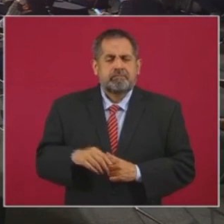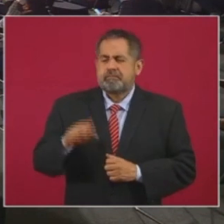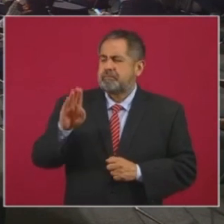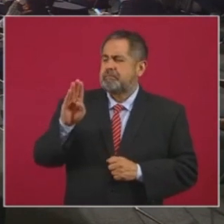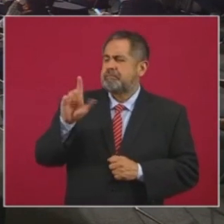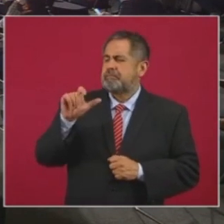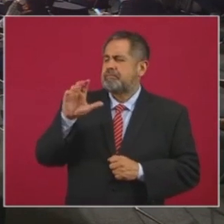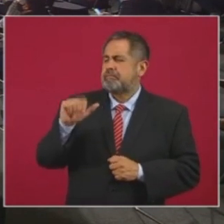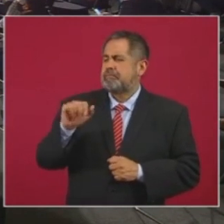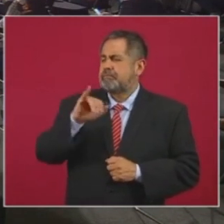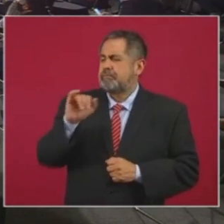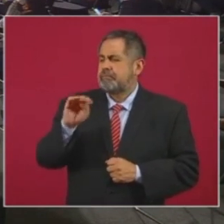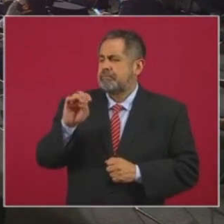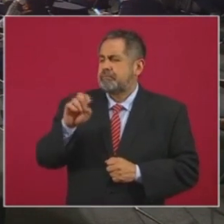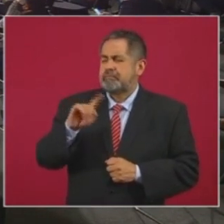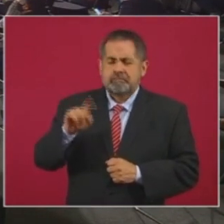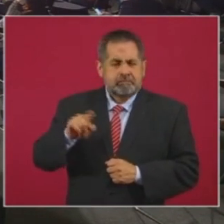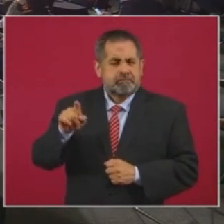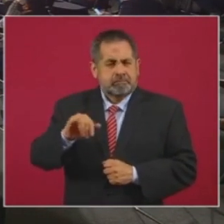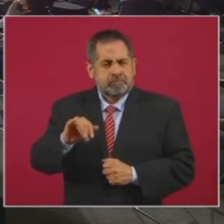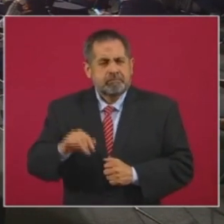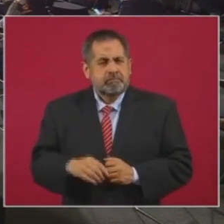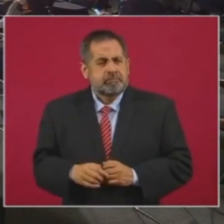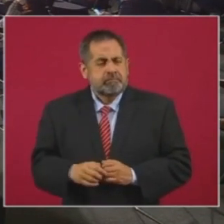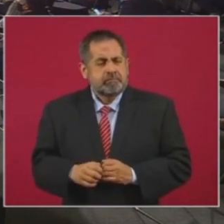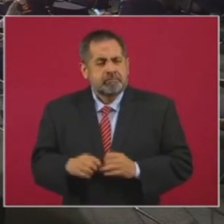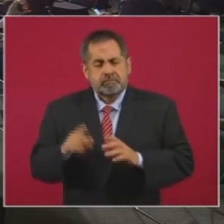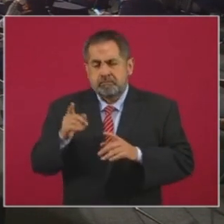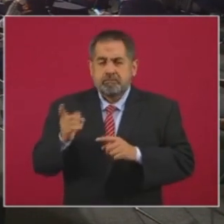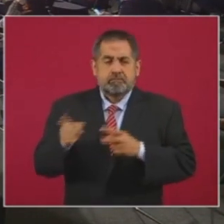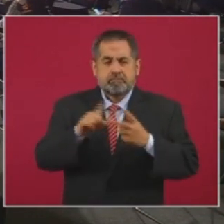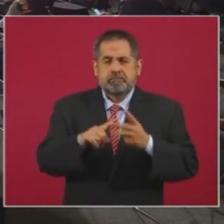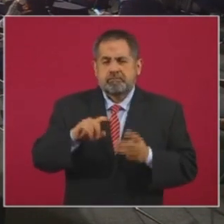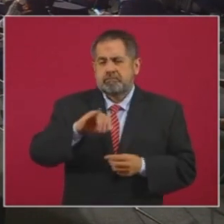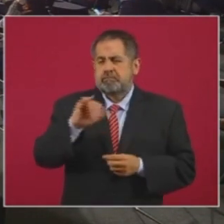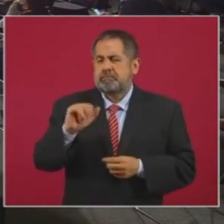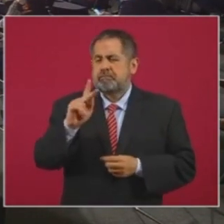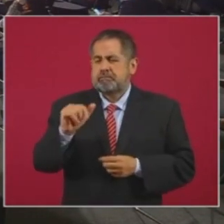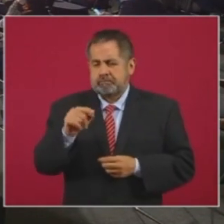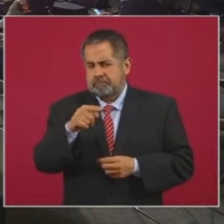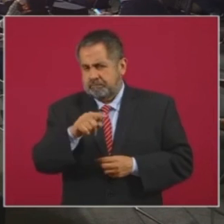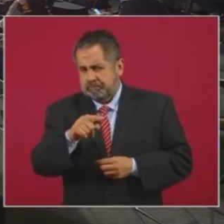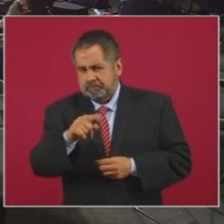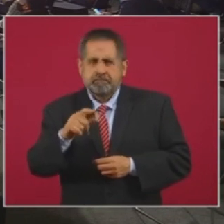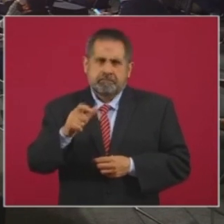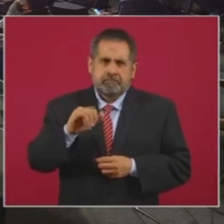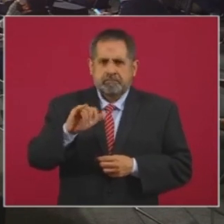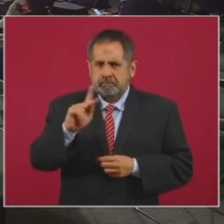Blanca Jiménez, sí, y lo de Jalpan con